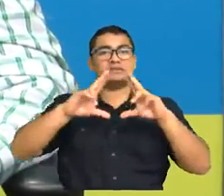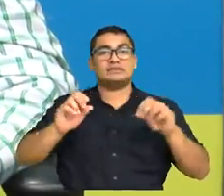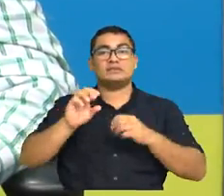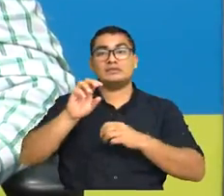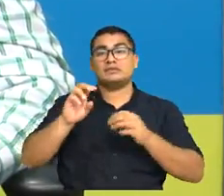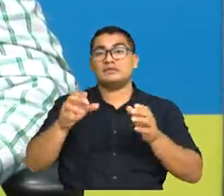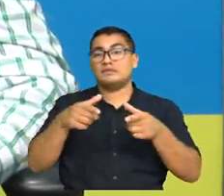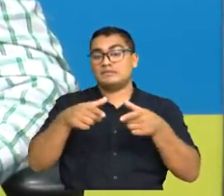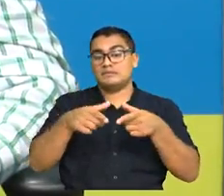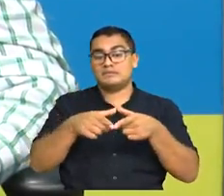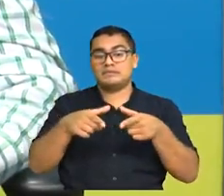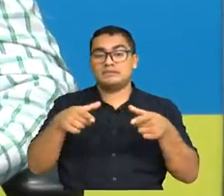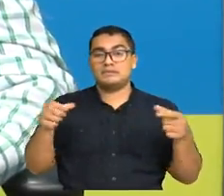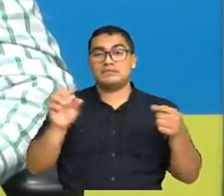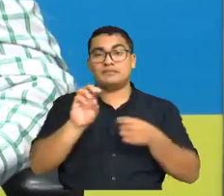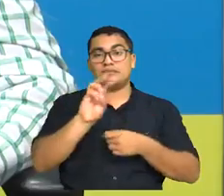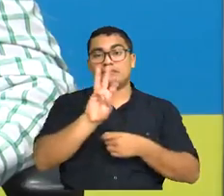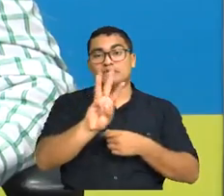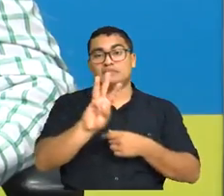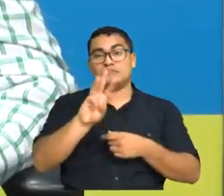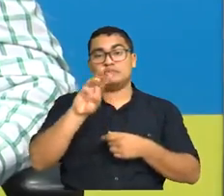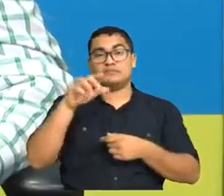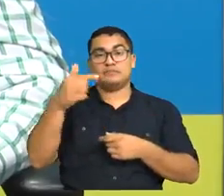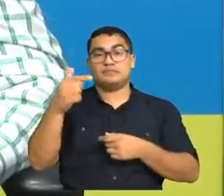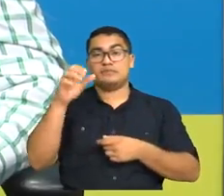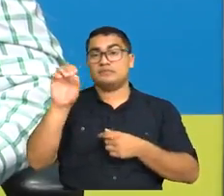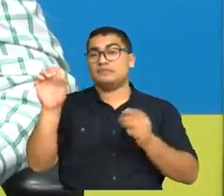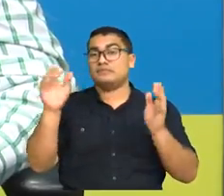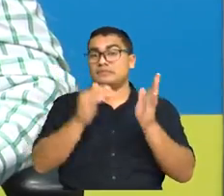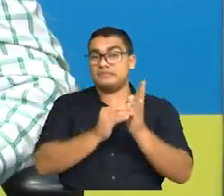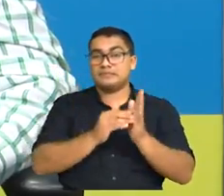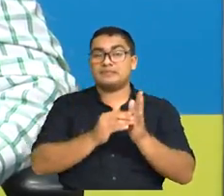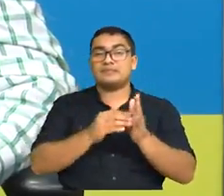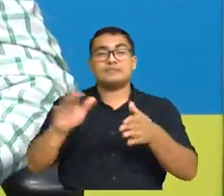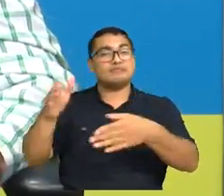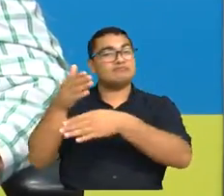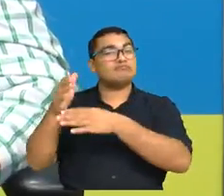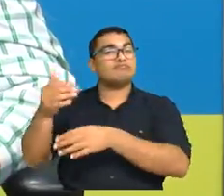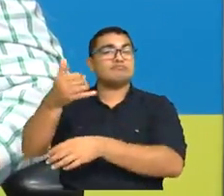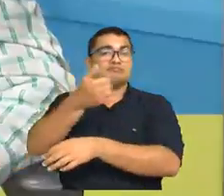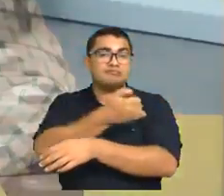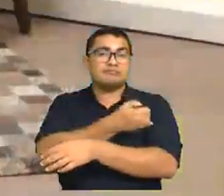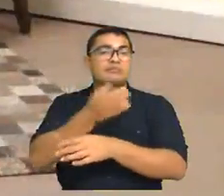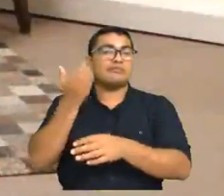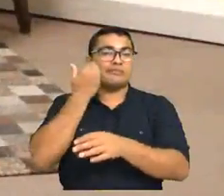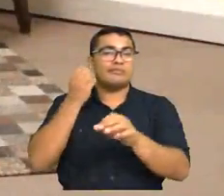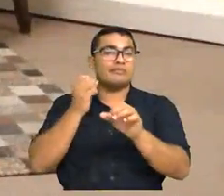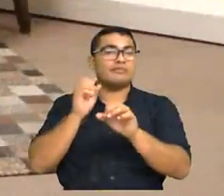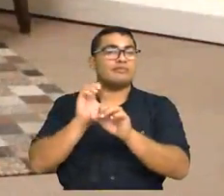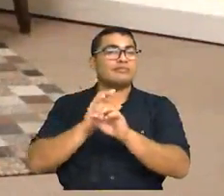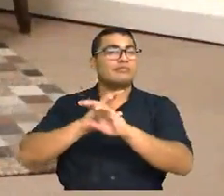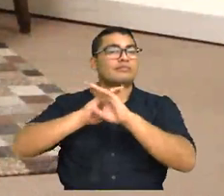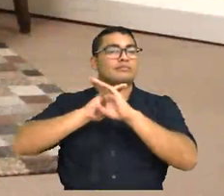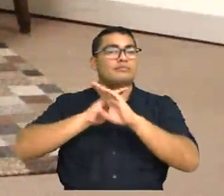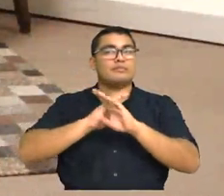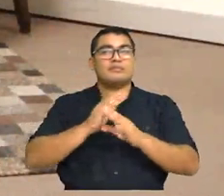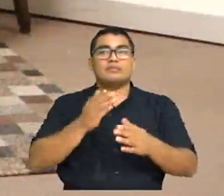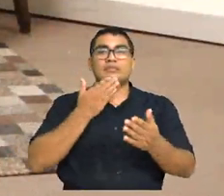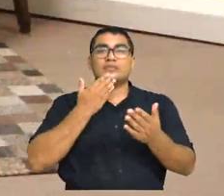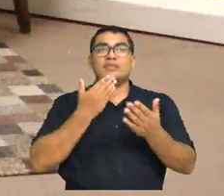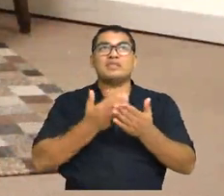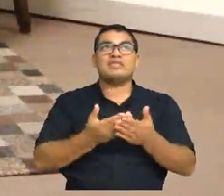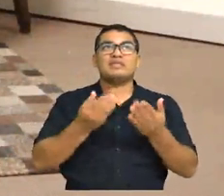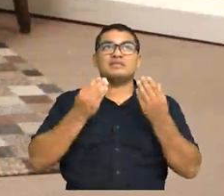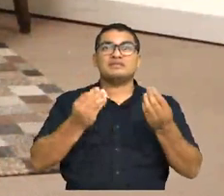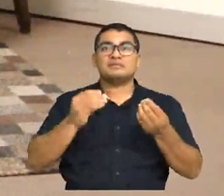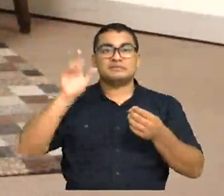mil dosis. Así es. Garantizando completamente gratuita la prevención de esas enfermedades. Así es. Gracias a nuestro buen gobierno